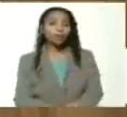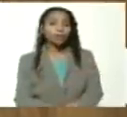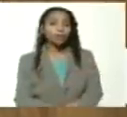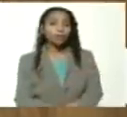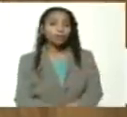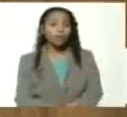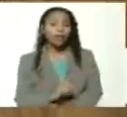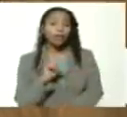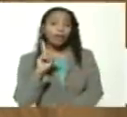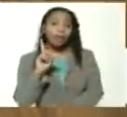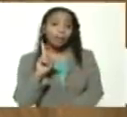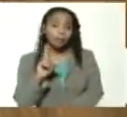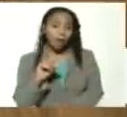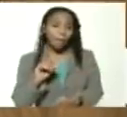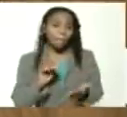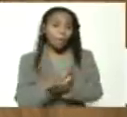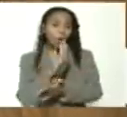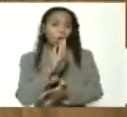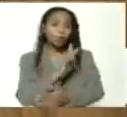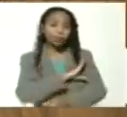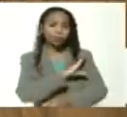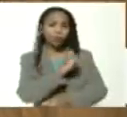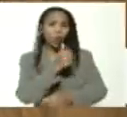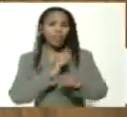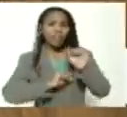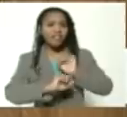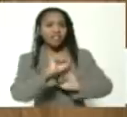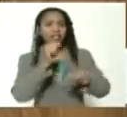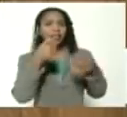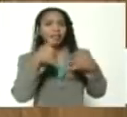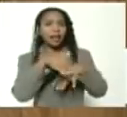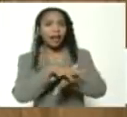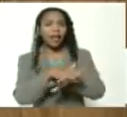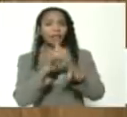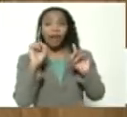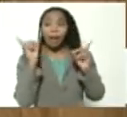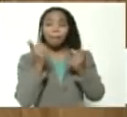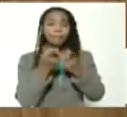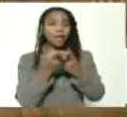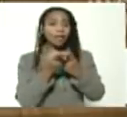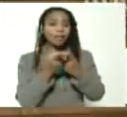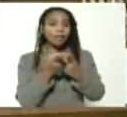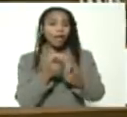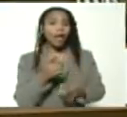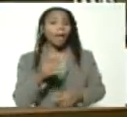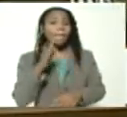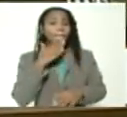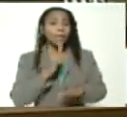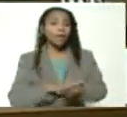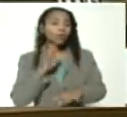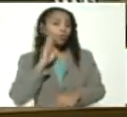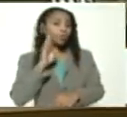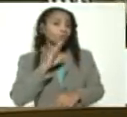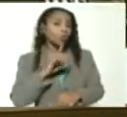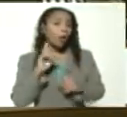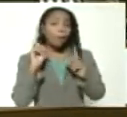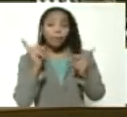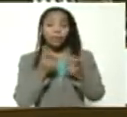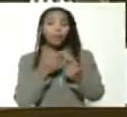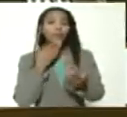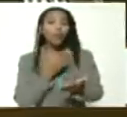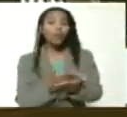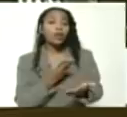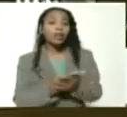También impulsamos a través de la Dirección de Defensa Integral del Ambiente y Delito Ambiental la propuesta de